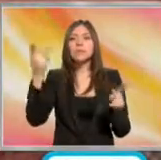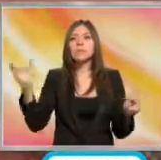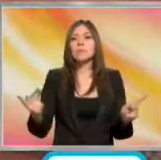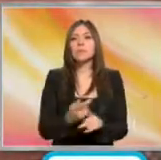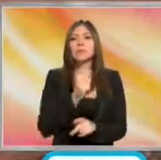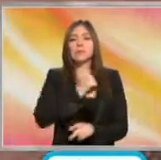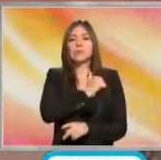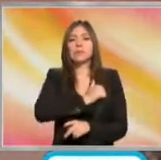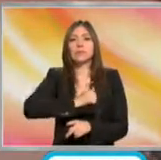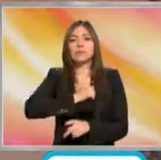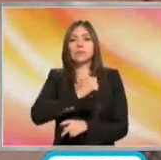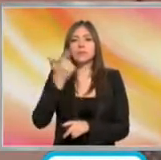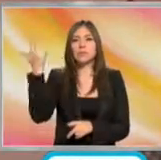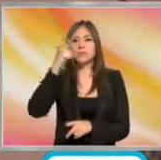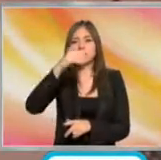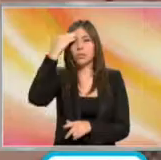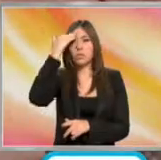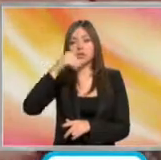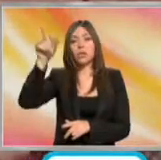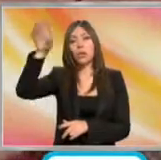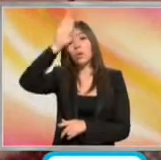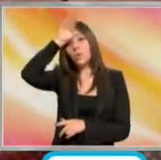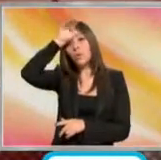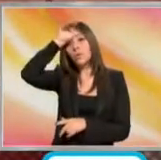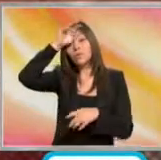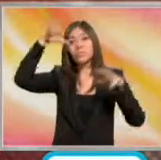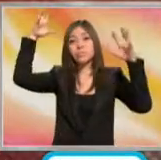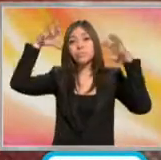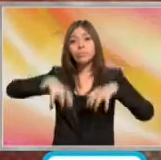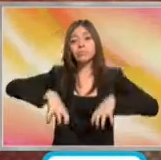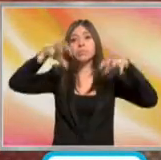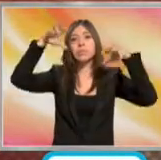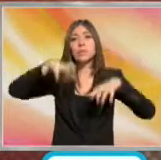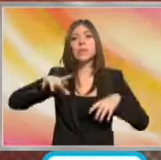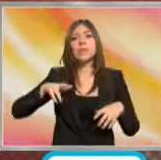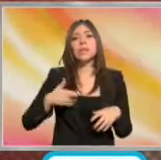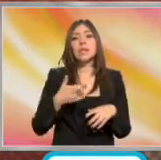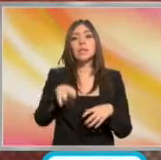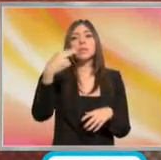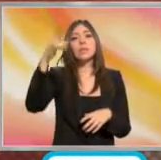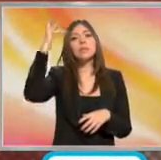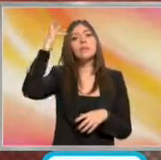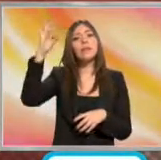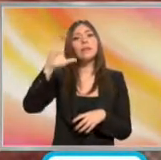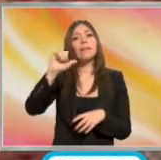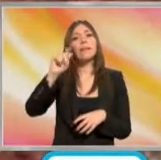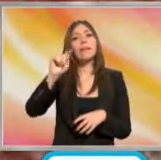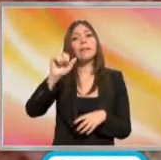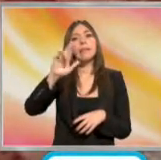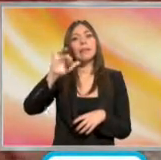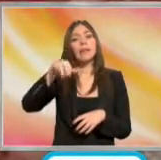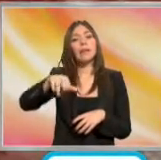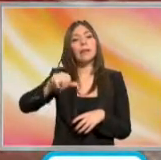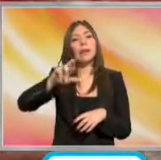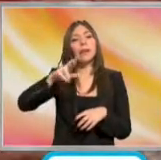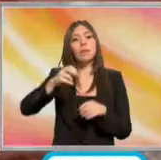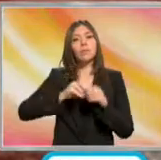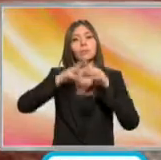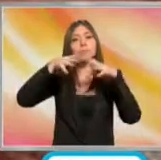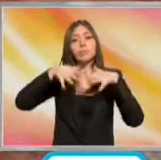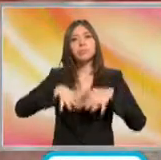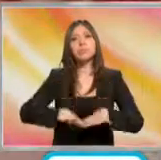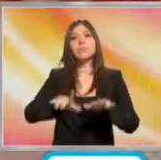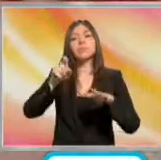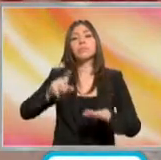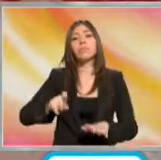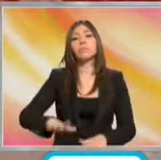en la ciudad de Monterrey. Lluvias torrenciales provocaron el desbordamiento del río Santa Catarina. La inundación acabó con la vida de más de